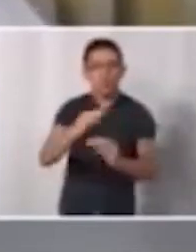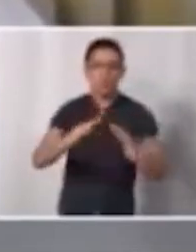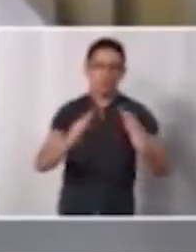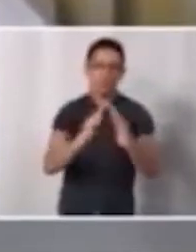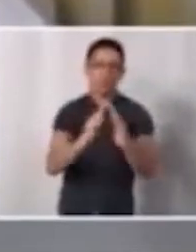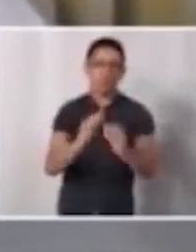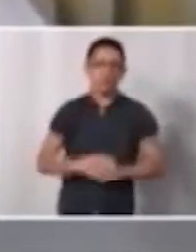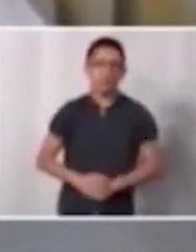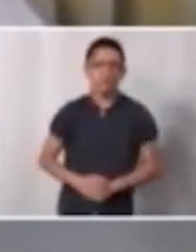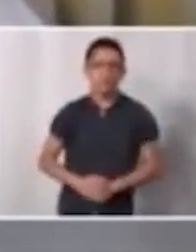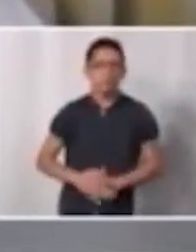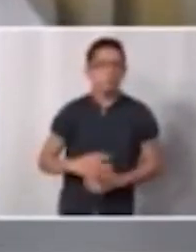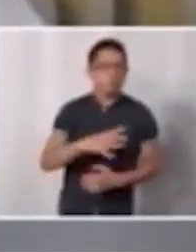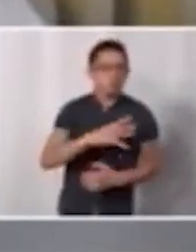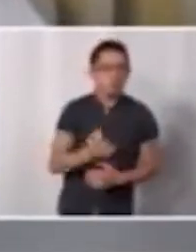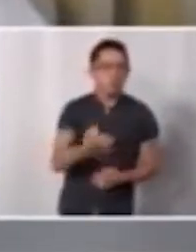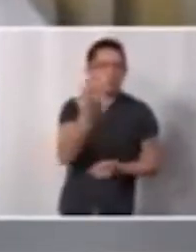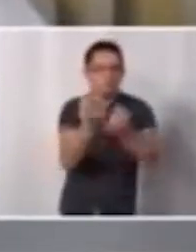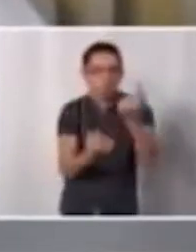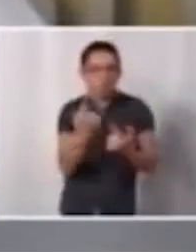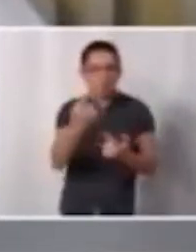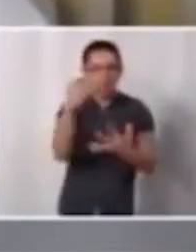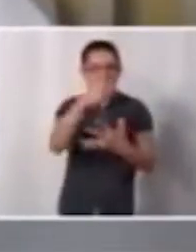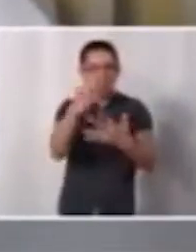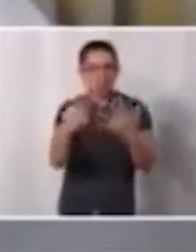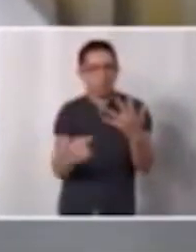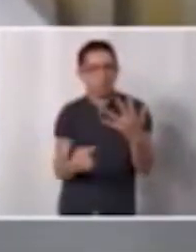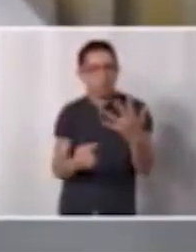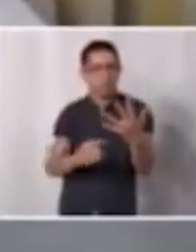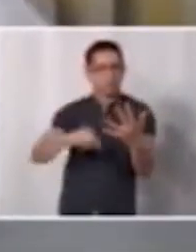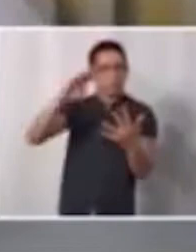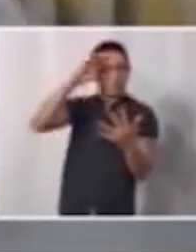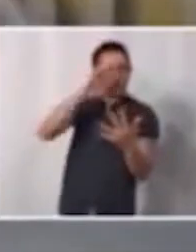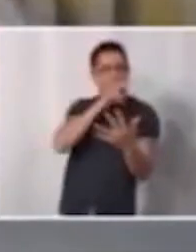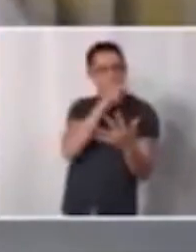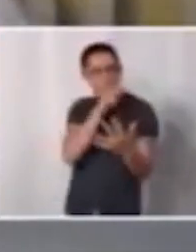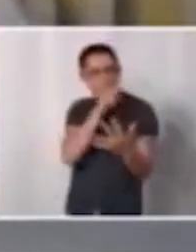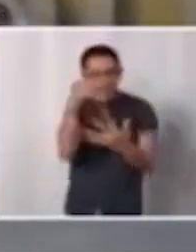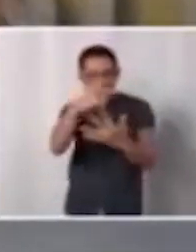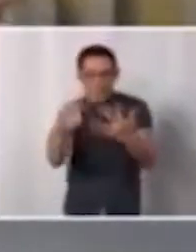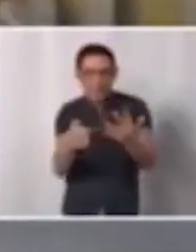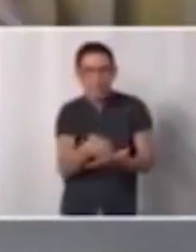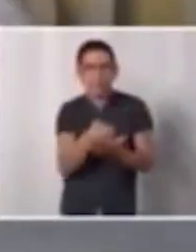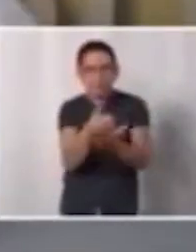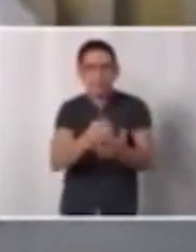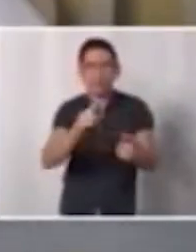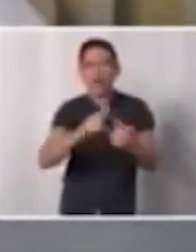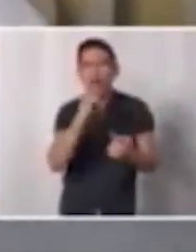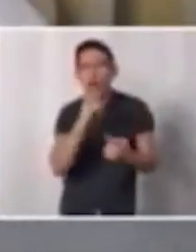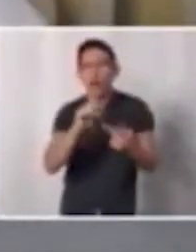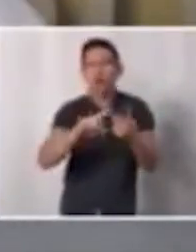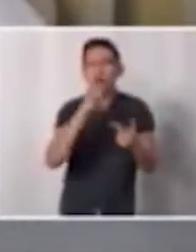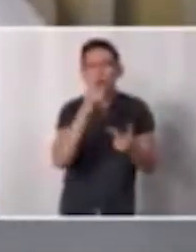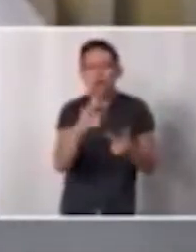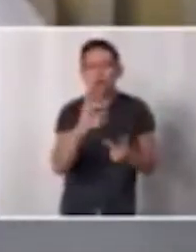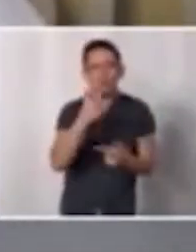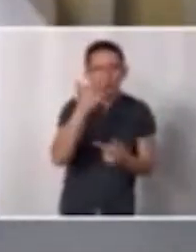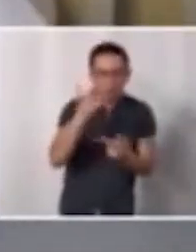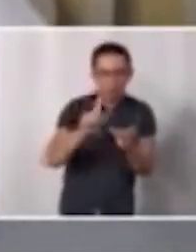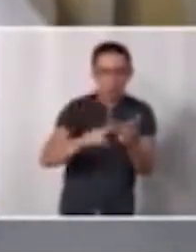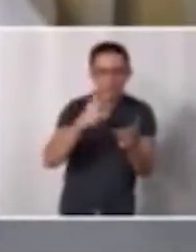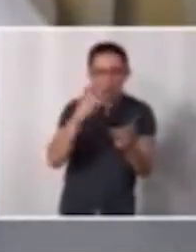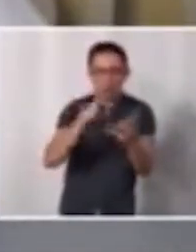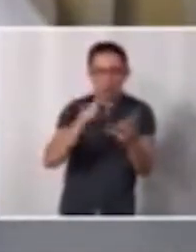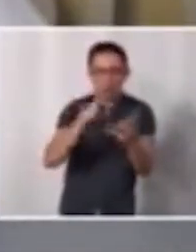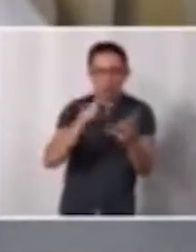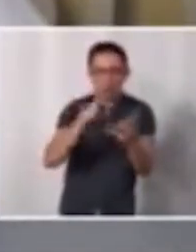resolviendo juntos los cinco temas para tu tranquilidad familiar. Agua, luz, gas, alimentos